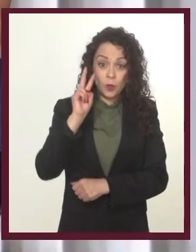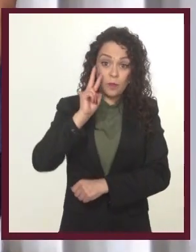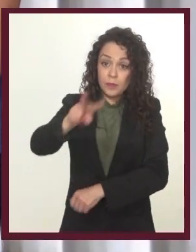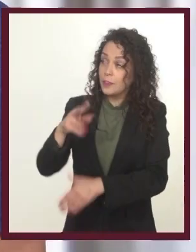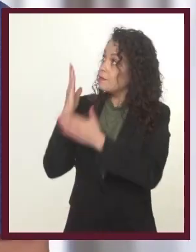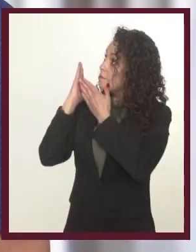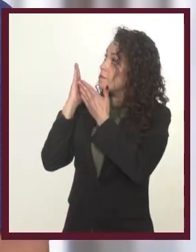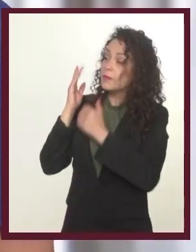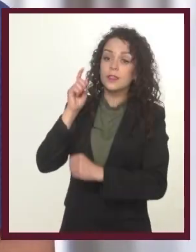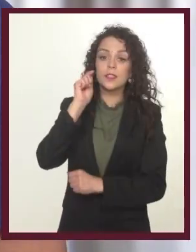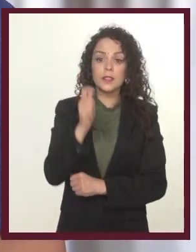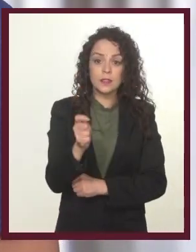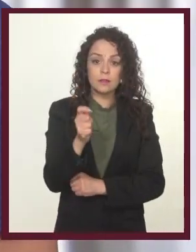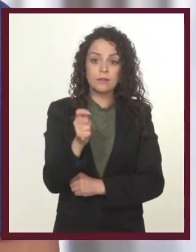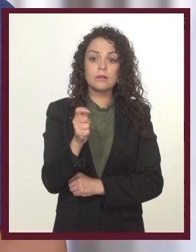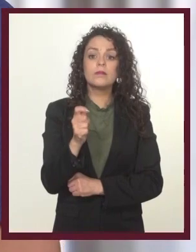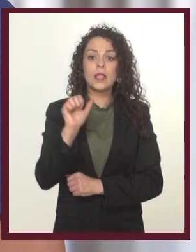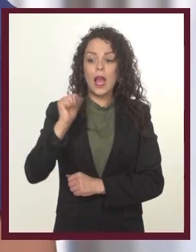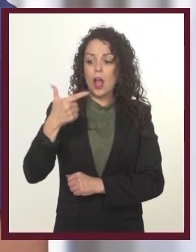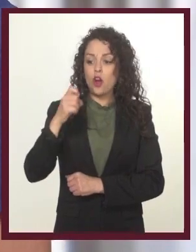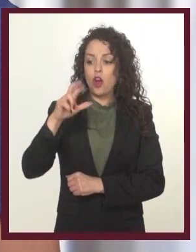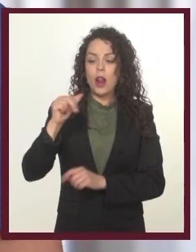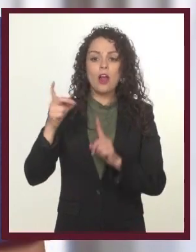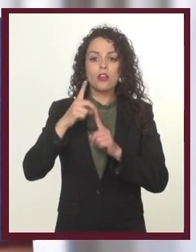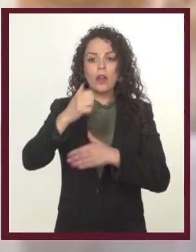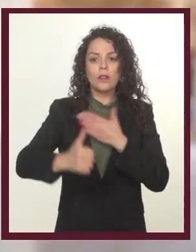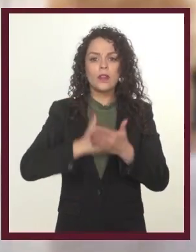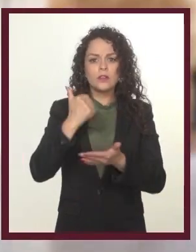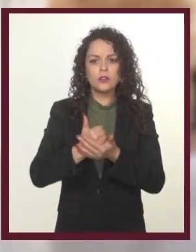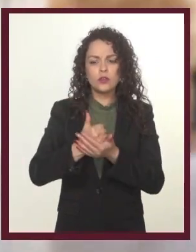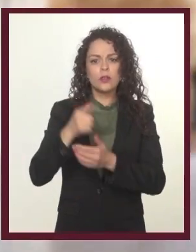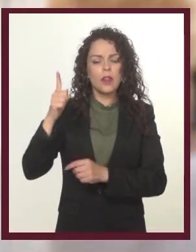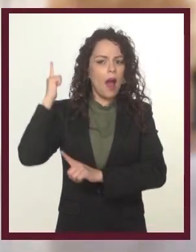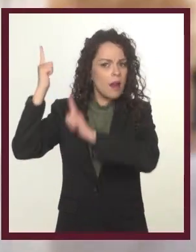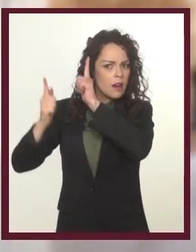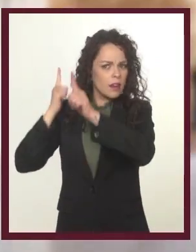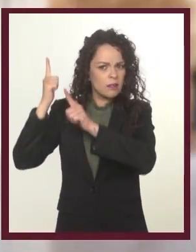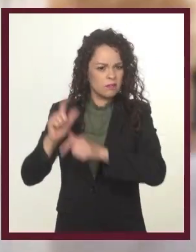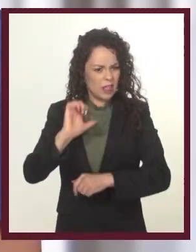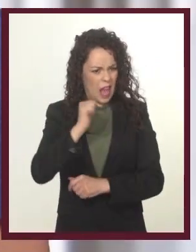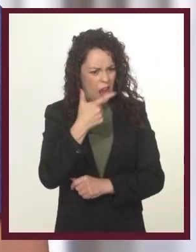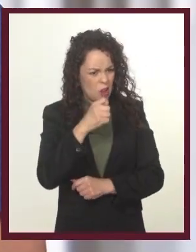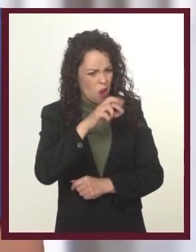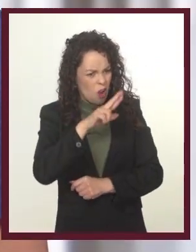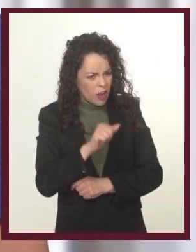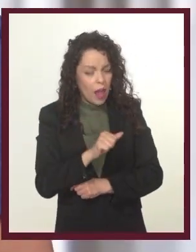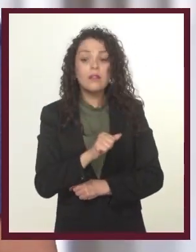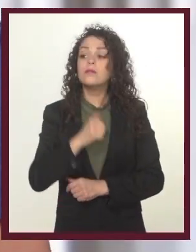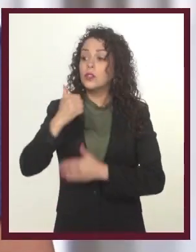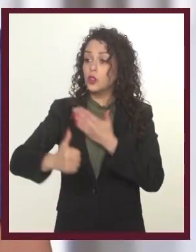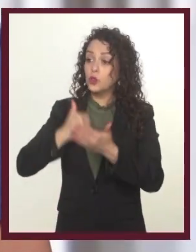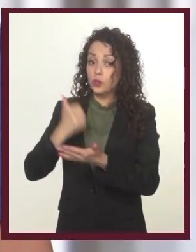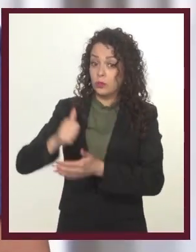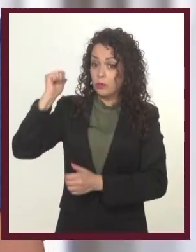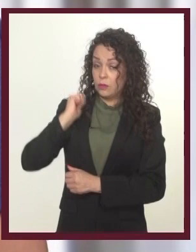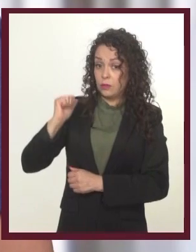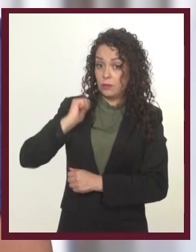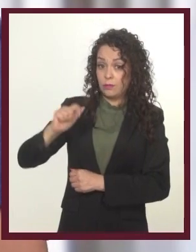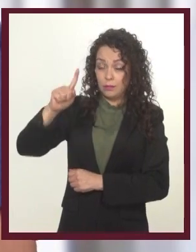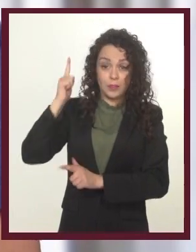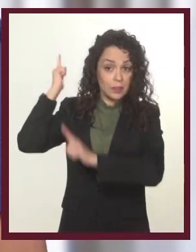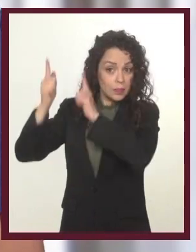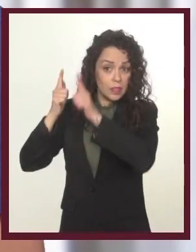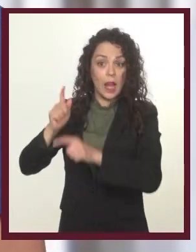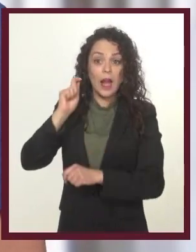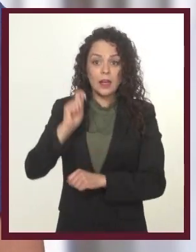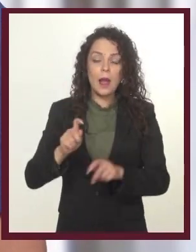Esto que vemos es lo que queda de un ágora en una ciudad griega. ¿Ágora? En las antiguas ciudades griegas, el ágora